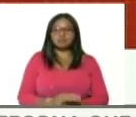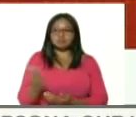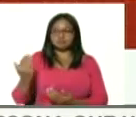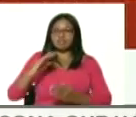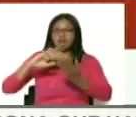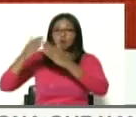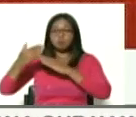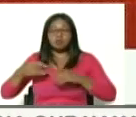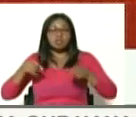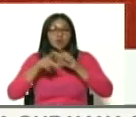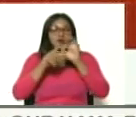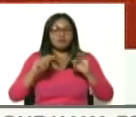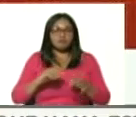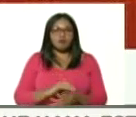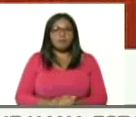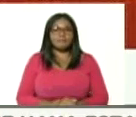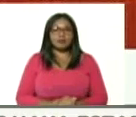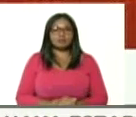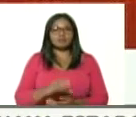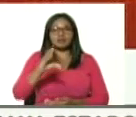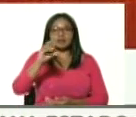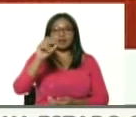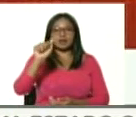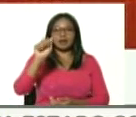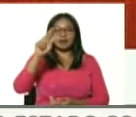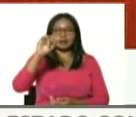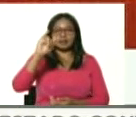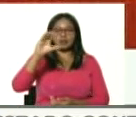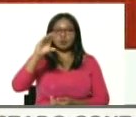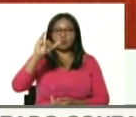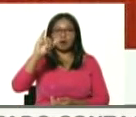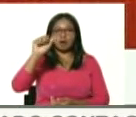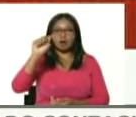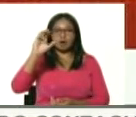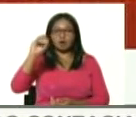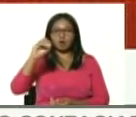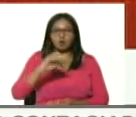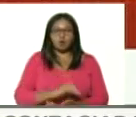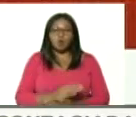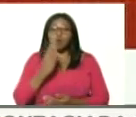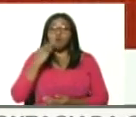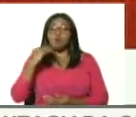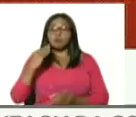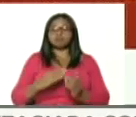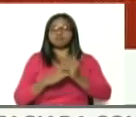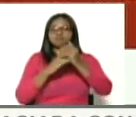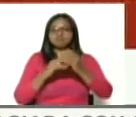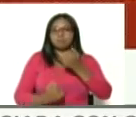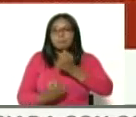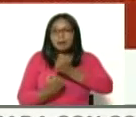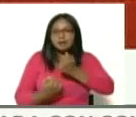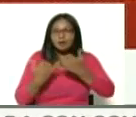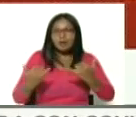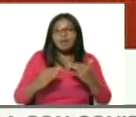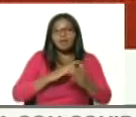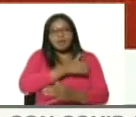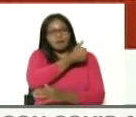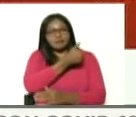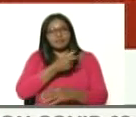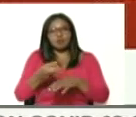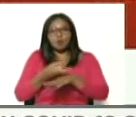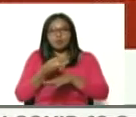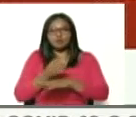comunas también, de Caricuao, viene Nahum, un líder de base, un joven líder de base, y ahora es jefe de gobierno de